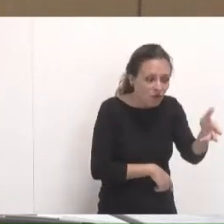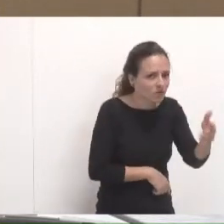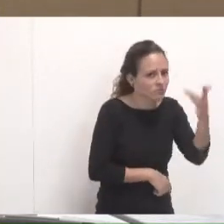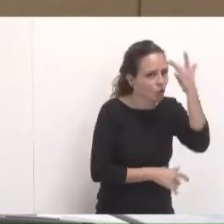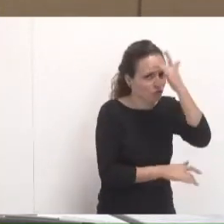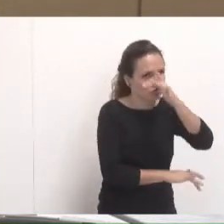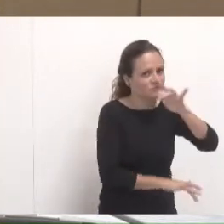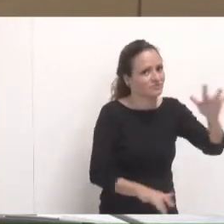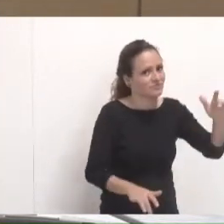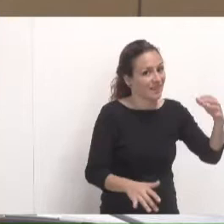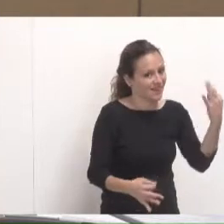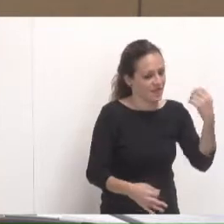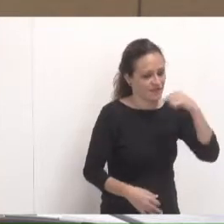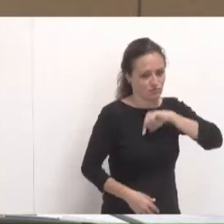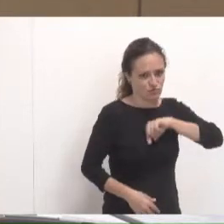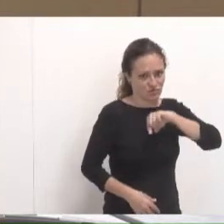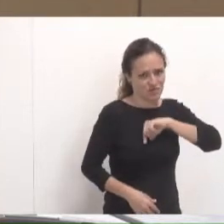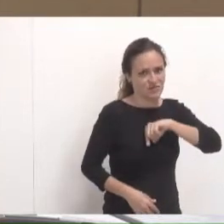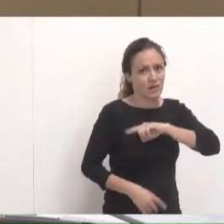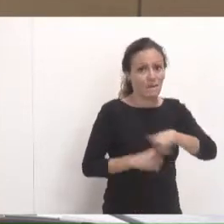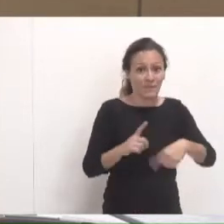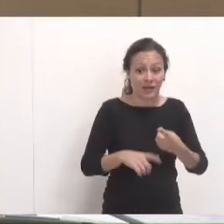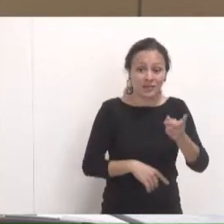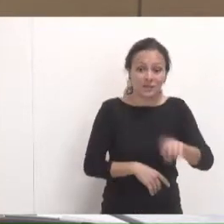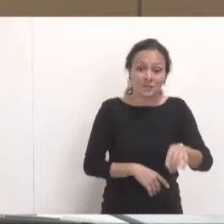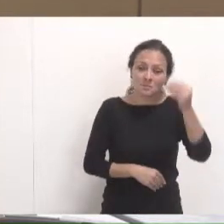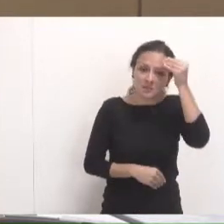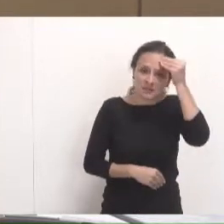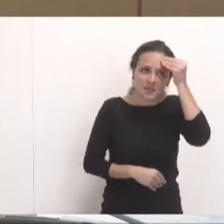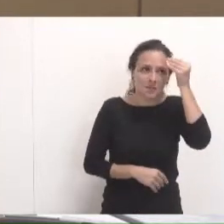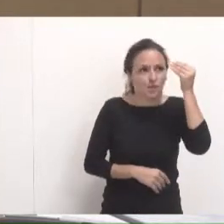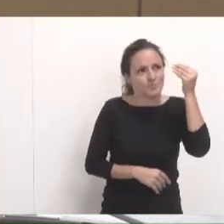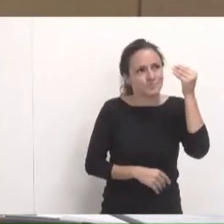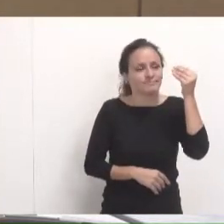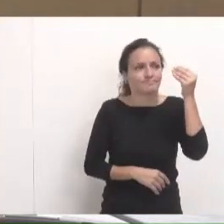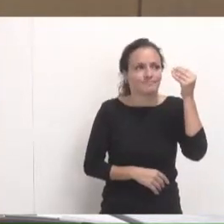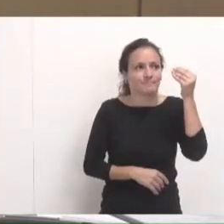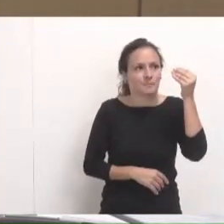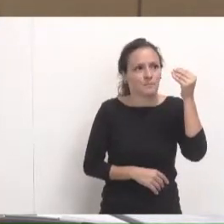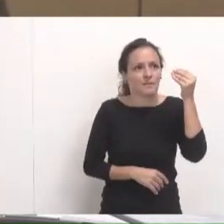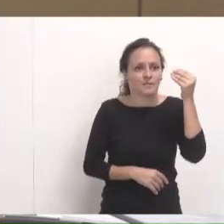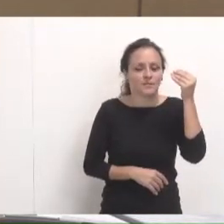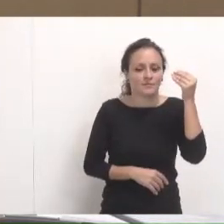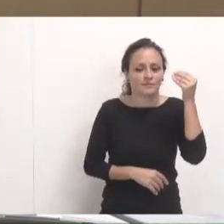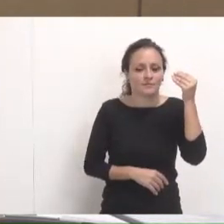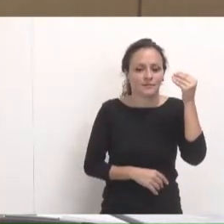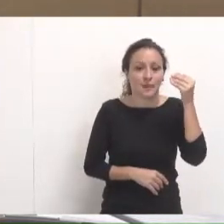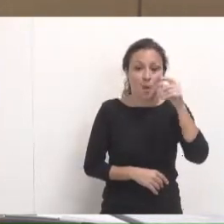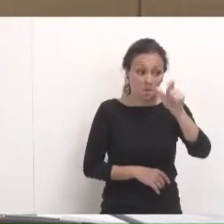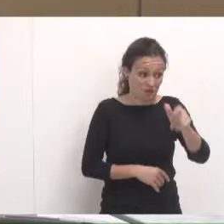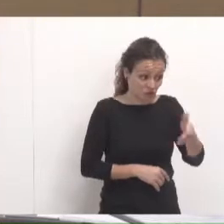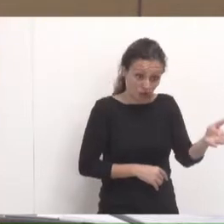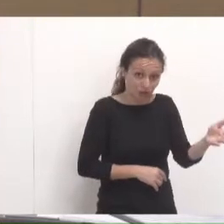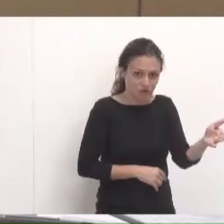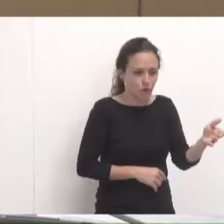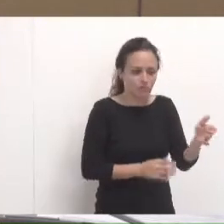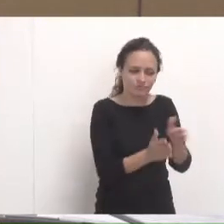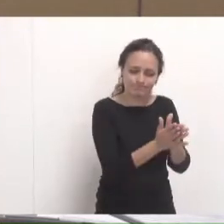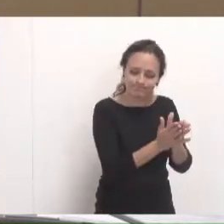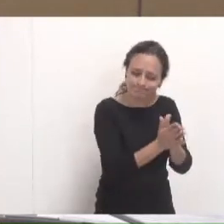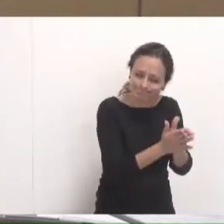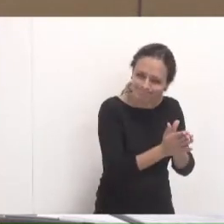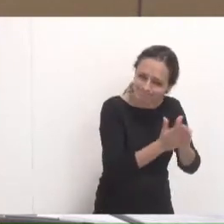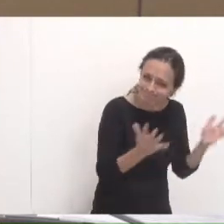Y, sobre todo, también creemos que es fundamental incentivar a los ciudadanos para que